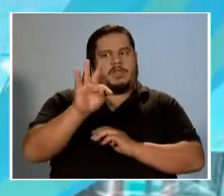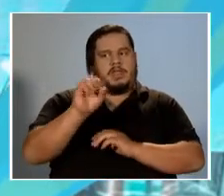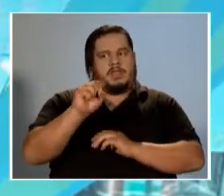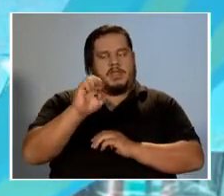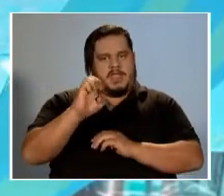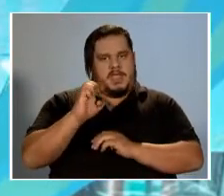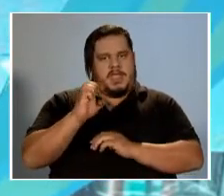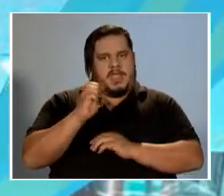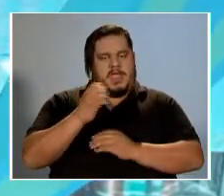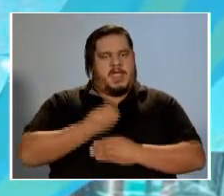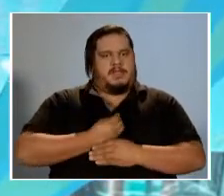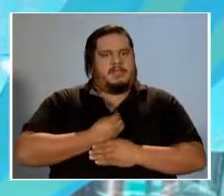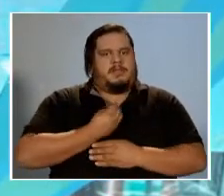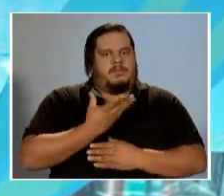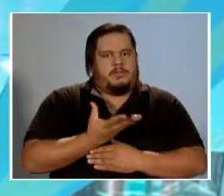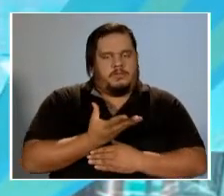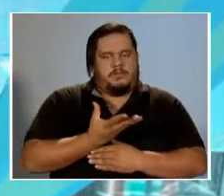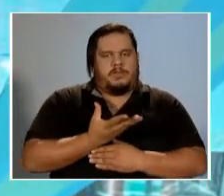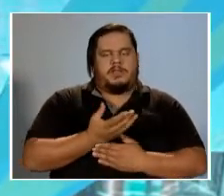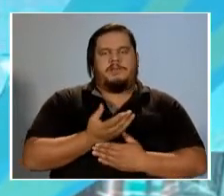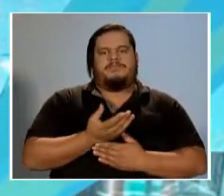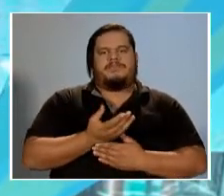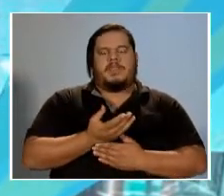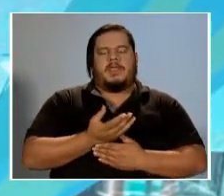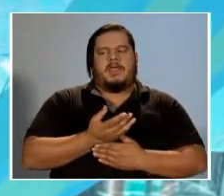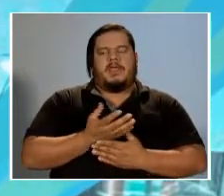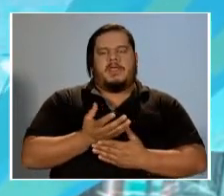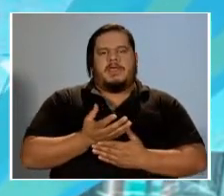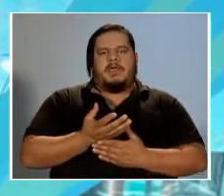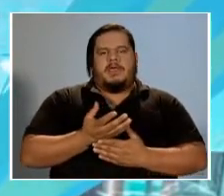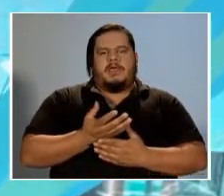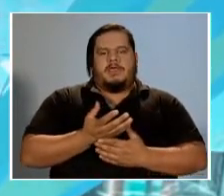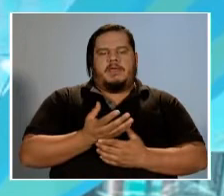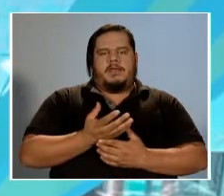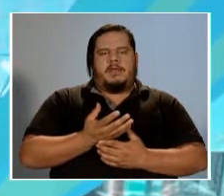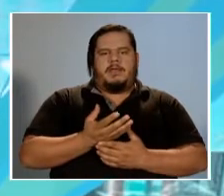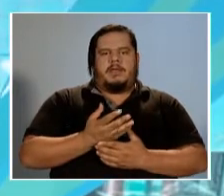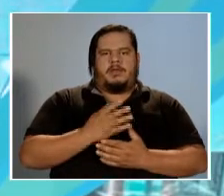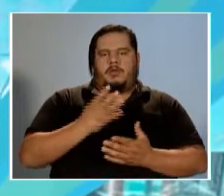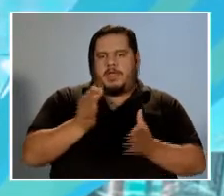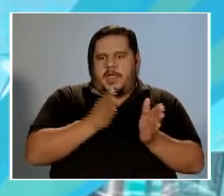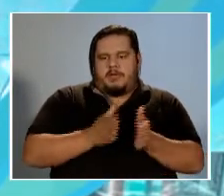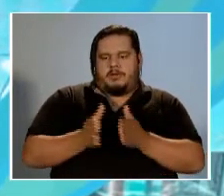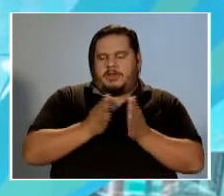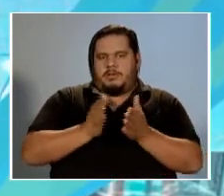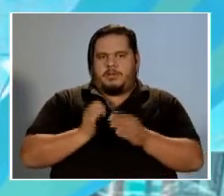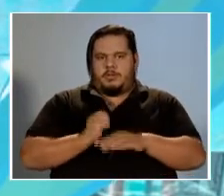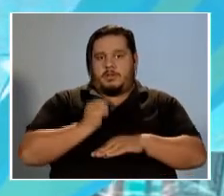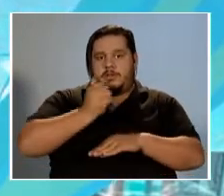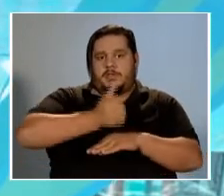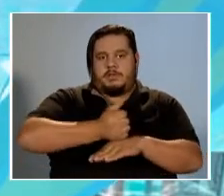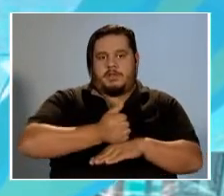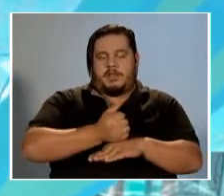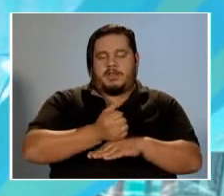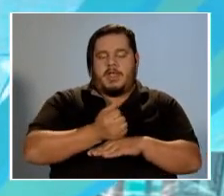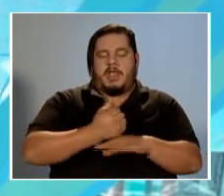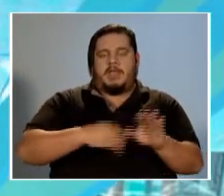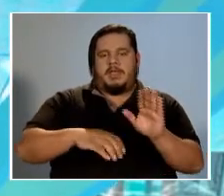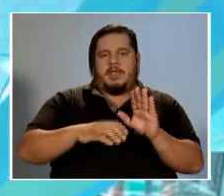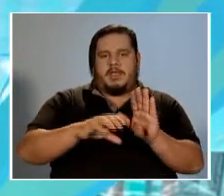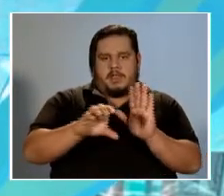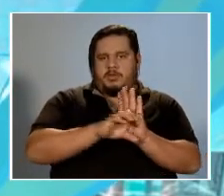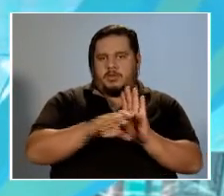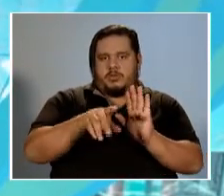se pronuncie expresamente, que es lo que el ordenamiento establece